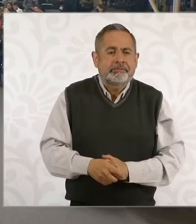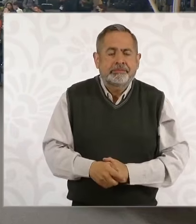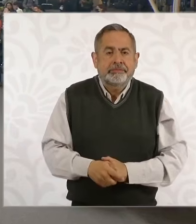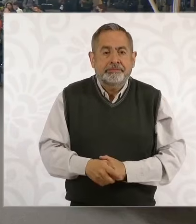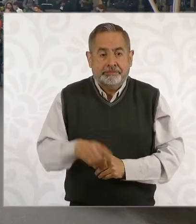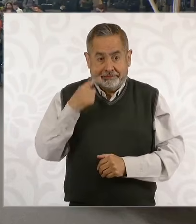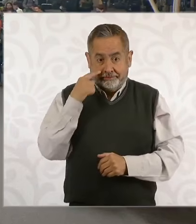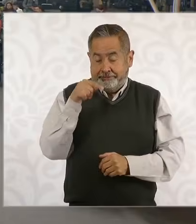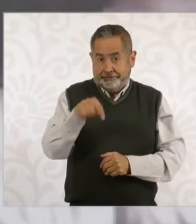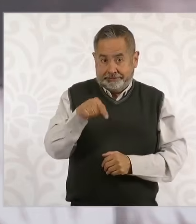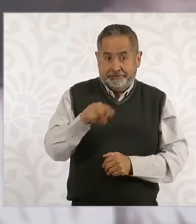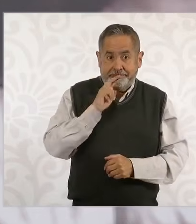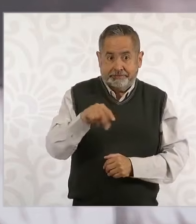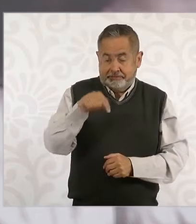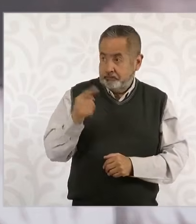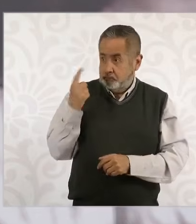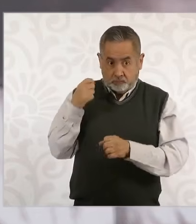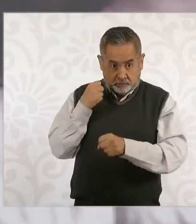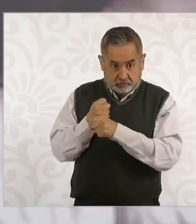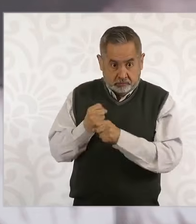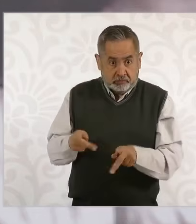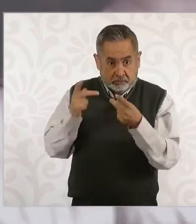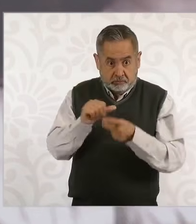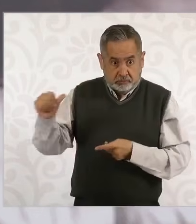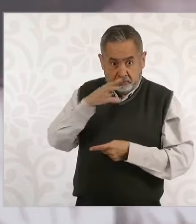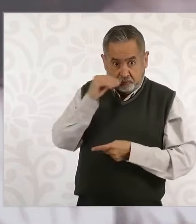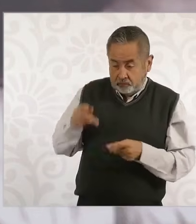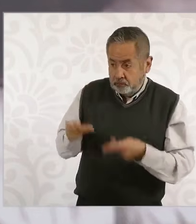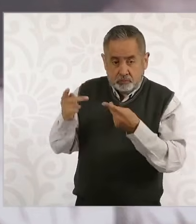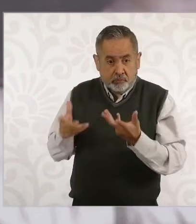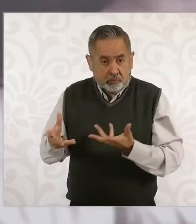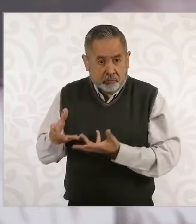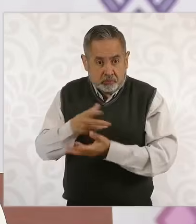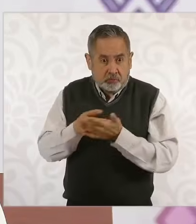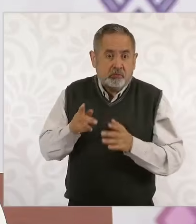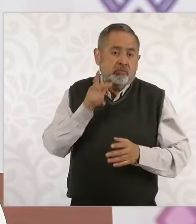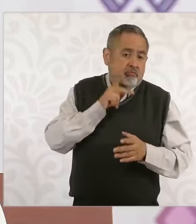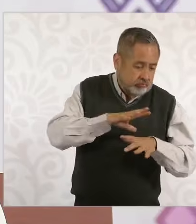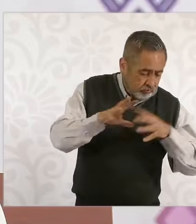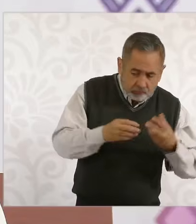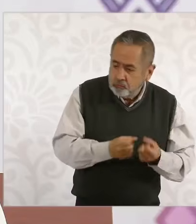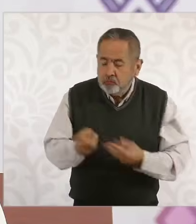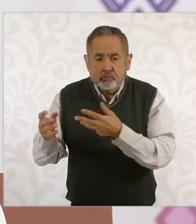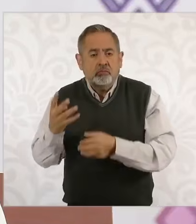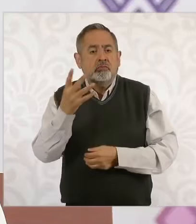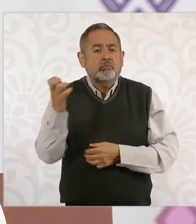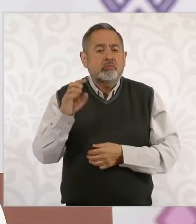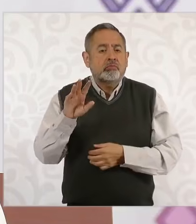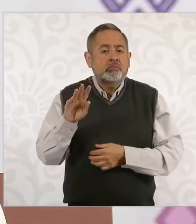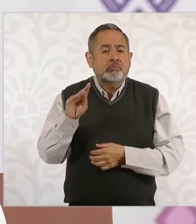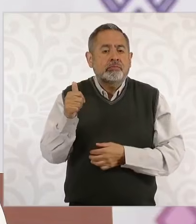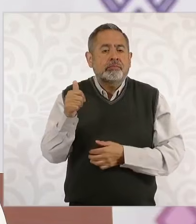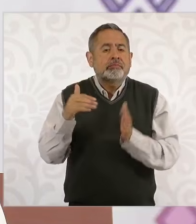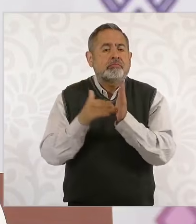Este año, el año pasado, ¿cuánto fue lo que se vendió a Cuba en total entre crudo y petrolíferos? Son 496